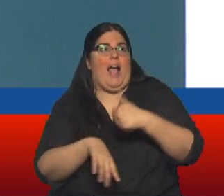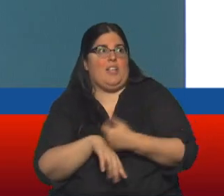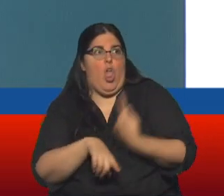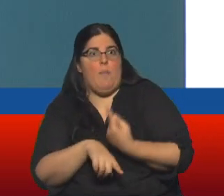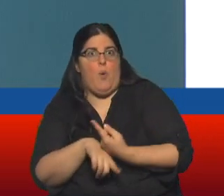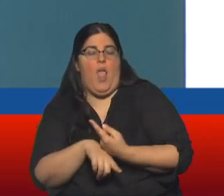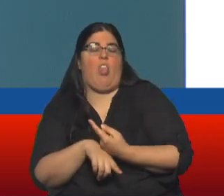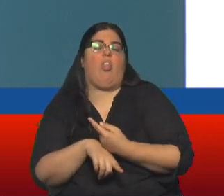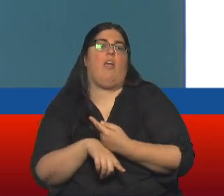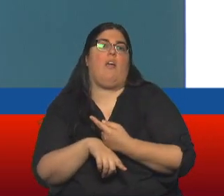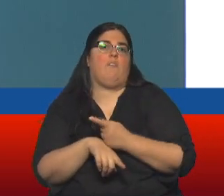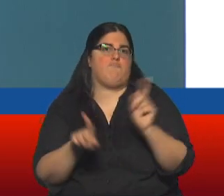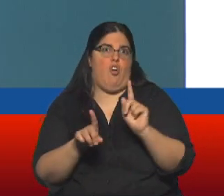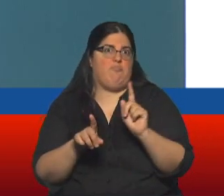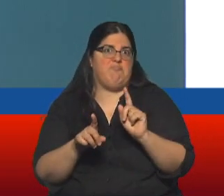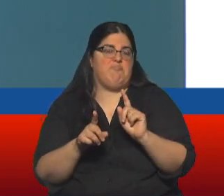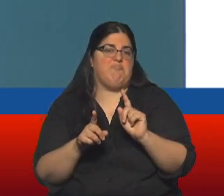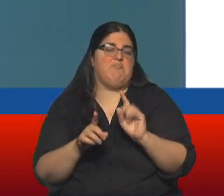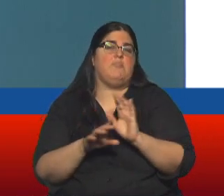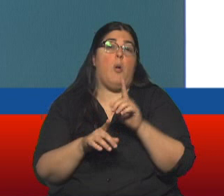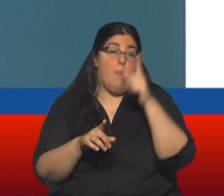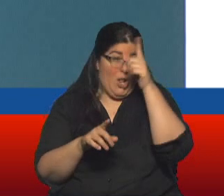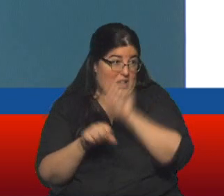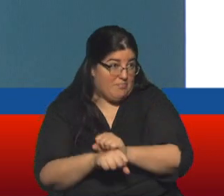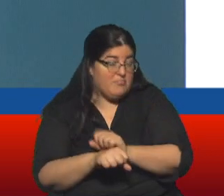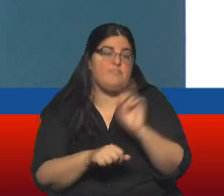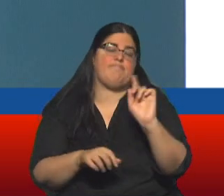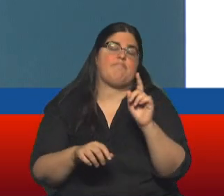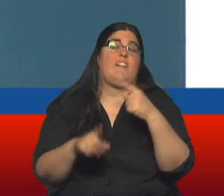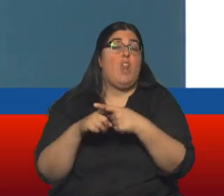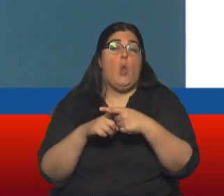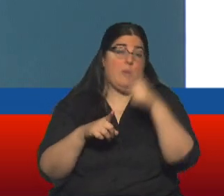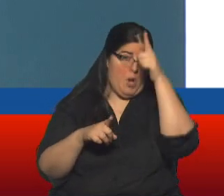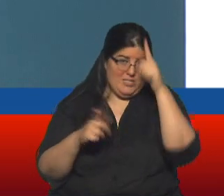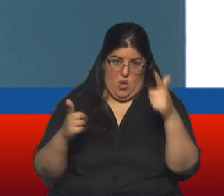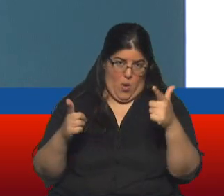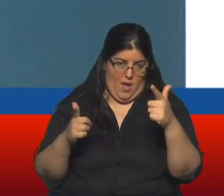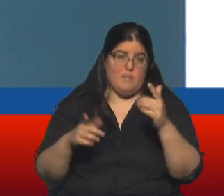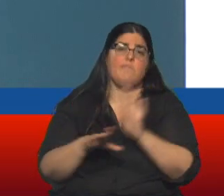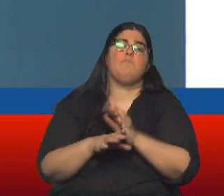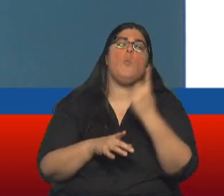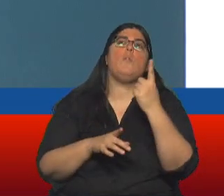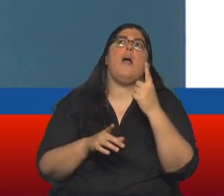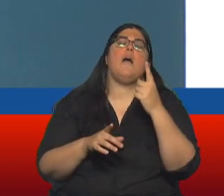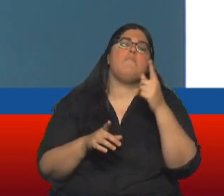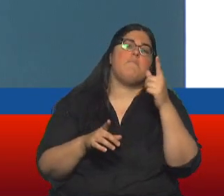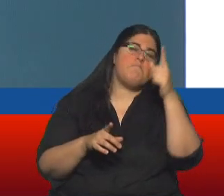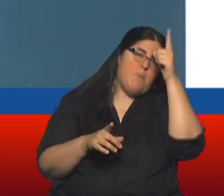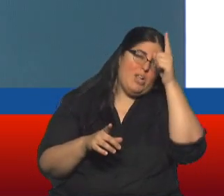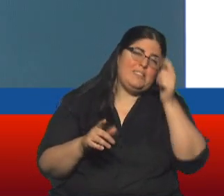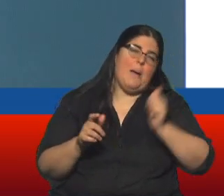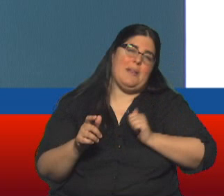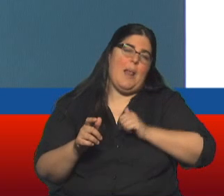la policía. Me detuvo. En realidad, en Bielorrusia no hay policía. Hay una especie de policía militarizada que se llama